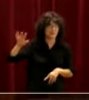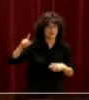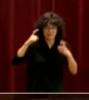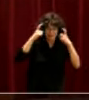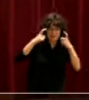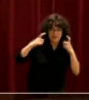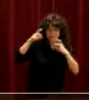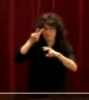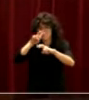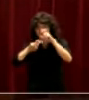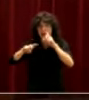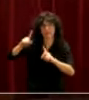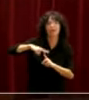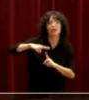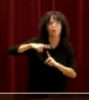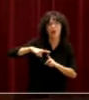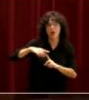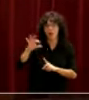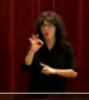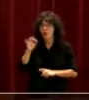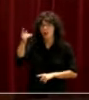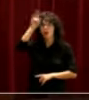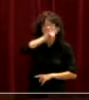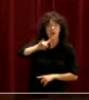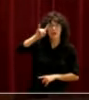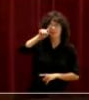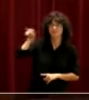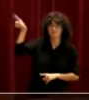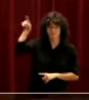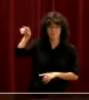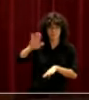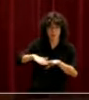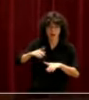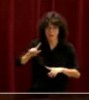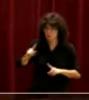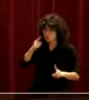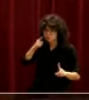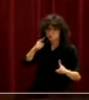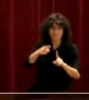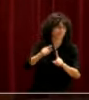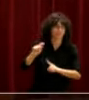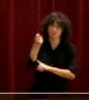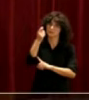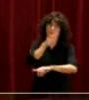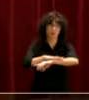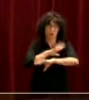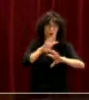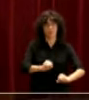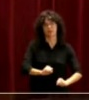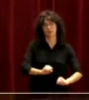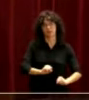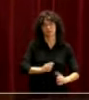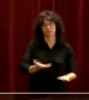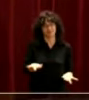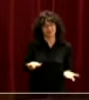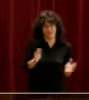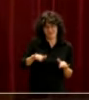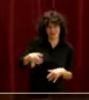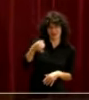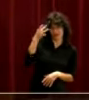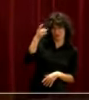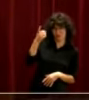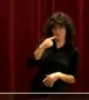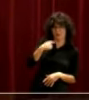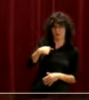una de Canarias para poder gobernar con todos los socios que tienen, que de vergüenza es. O sea, es como ridículo que me digan esto.